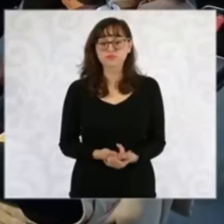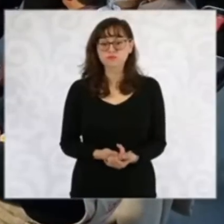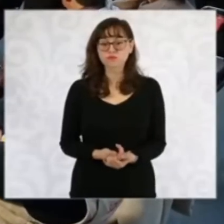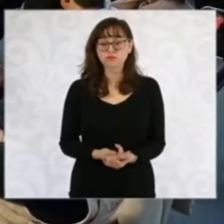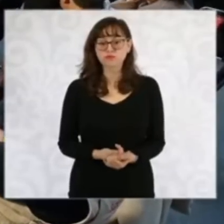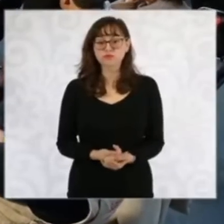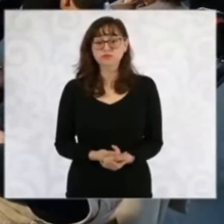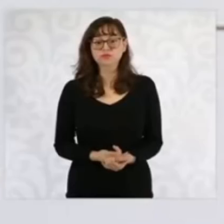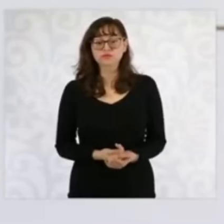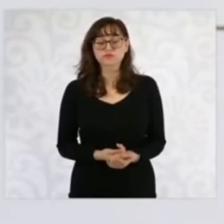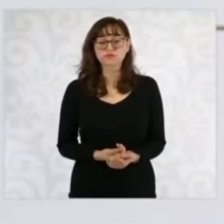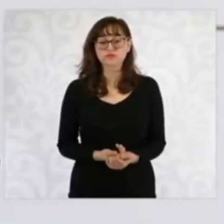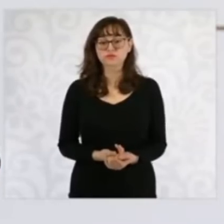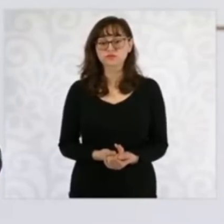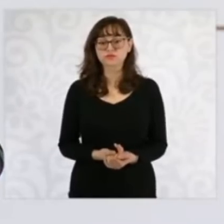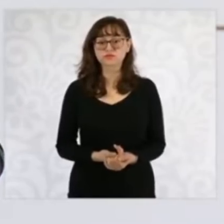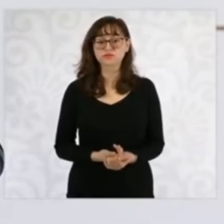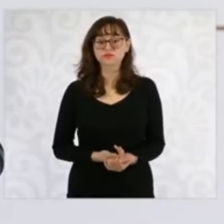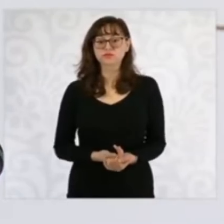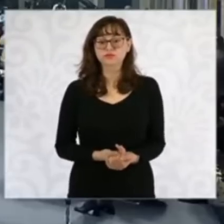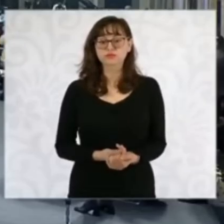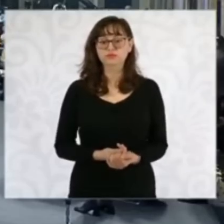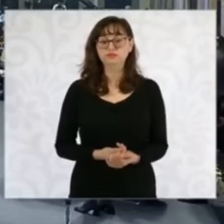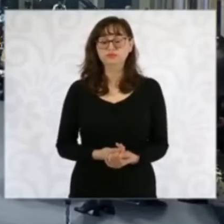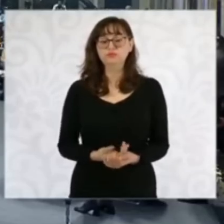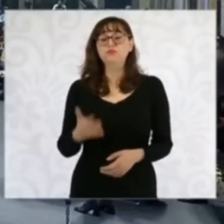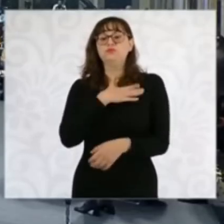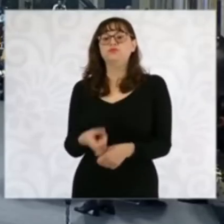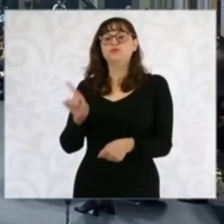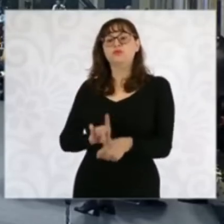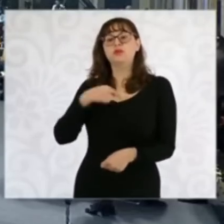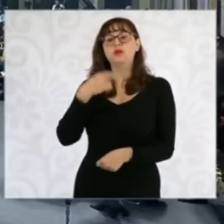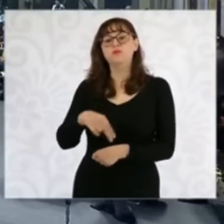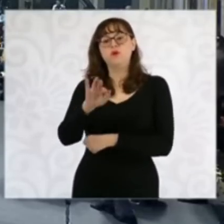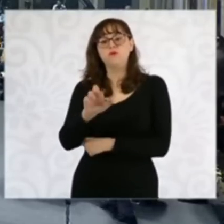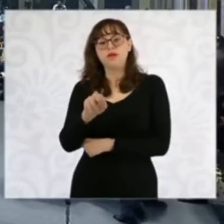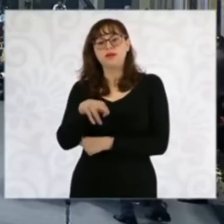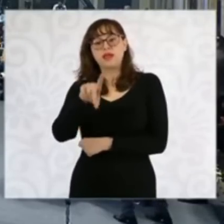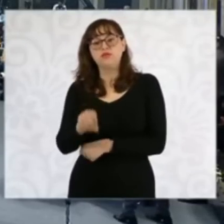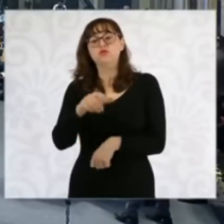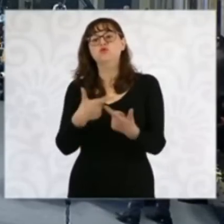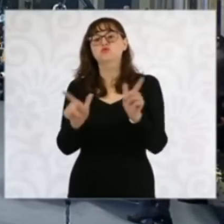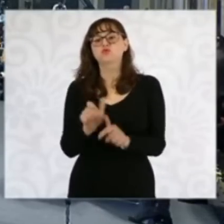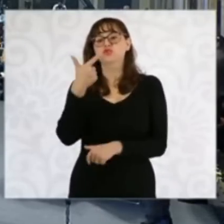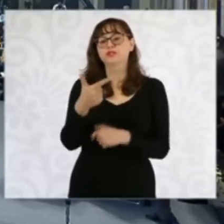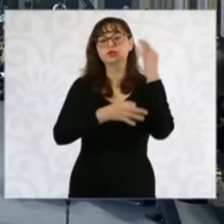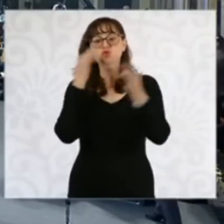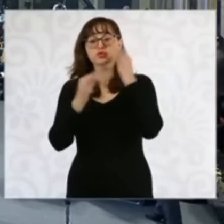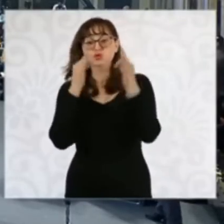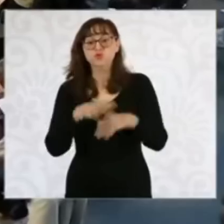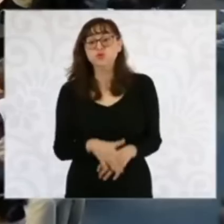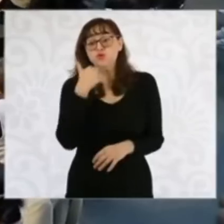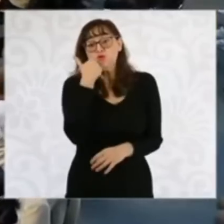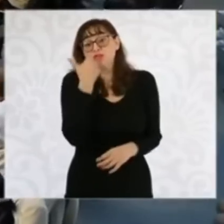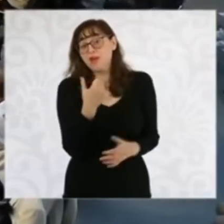Vamos a esperar a ver qué pide la familia. Buenos días, Presidenta. Fernando Mejía, de Grupo 7 Noticias. Me gustaría insistir un poquito